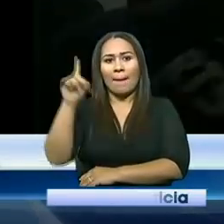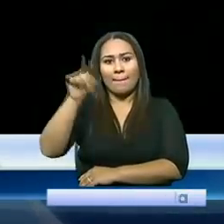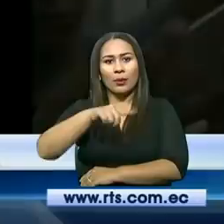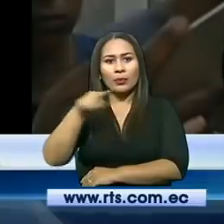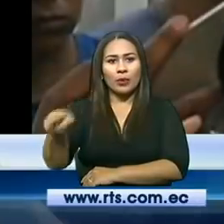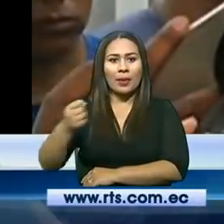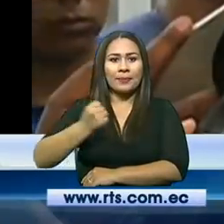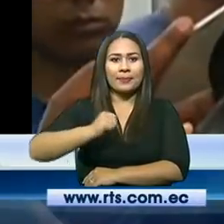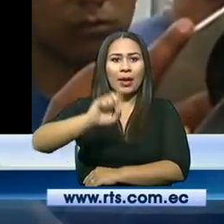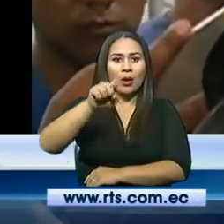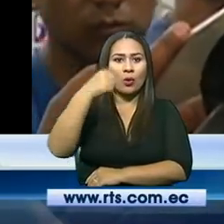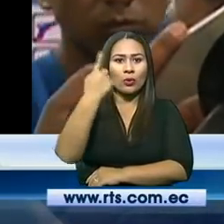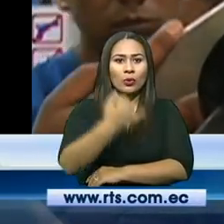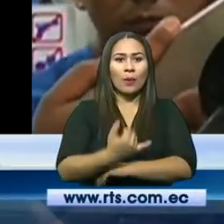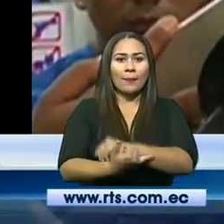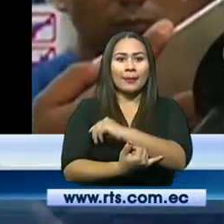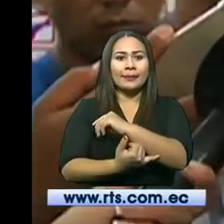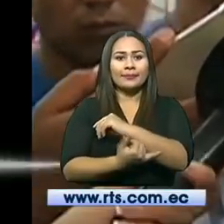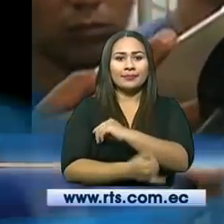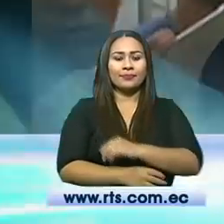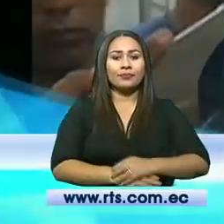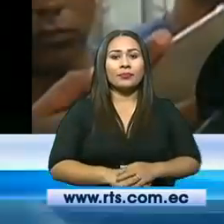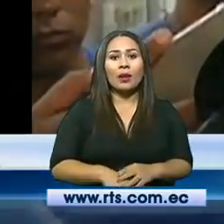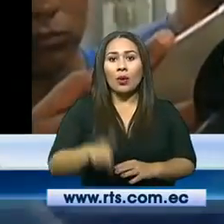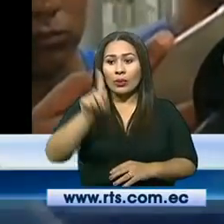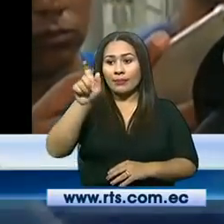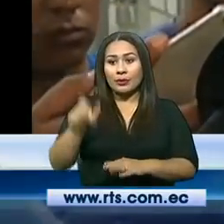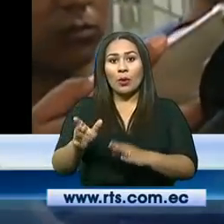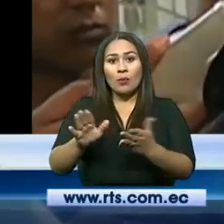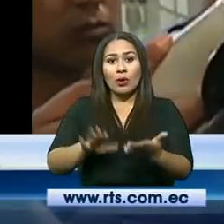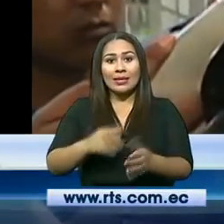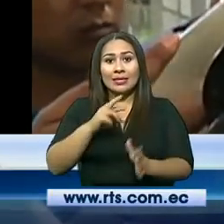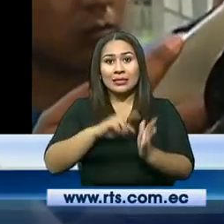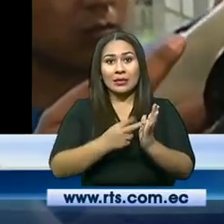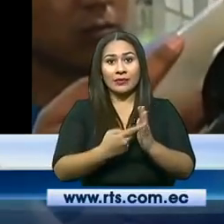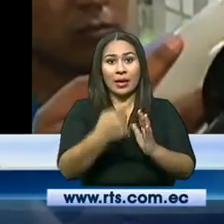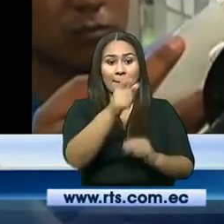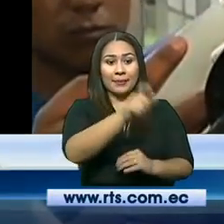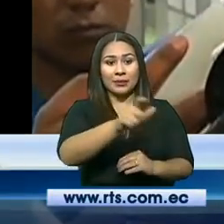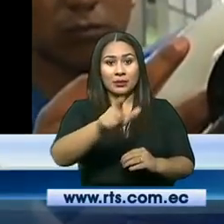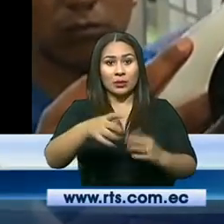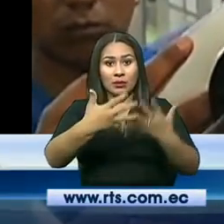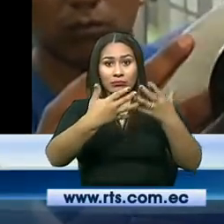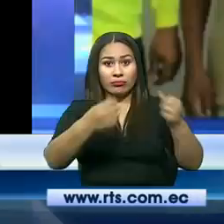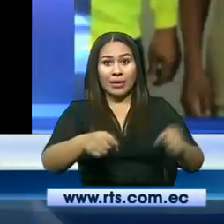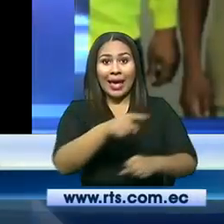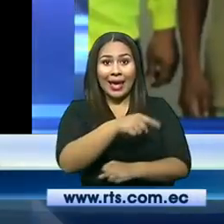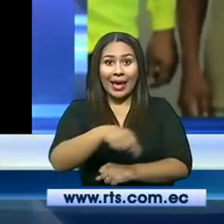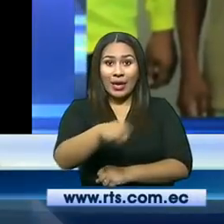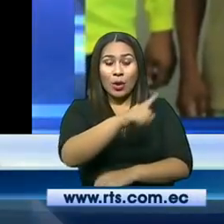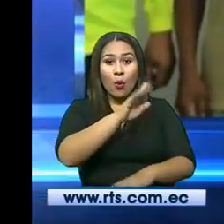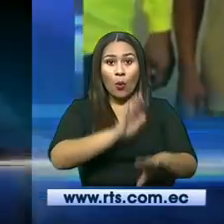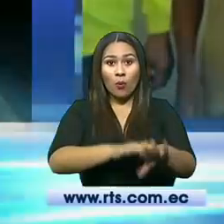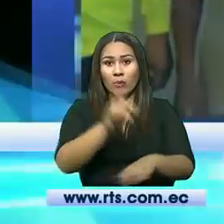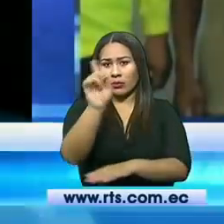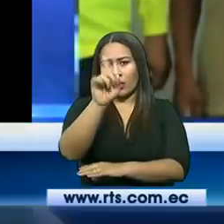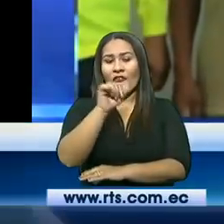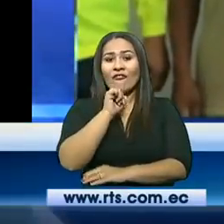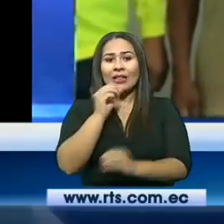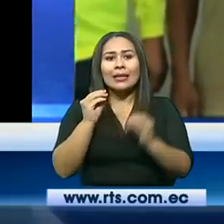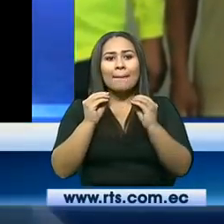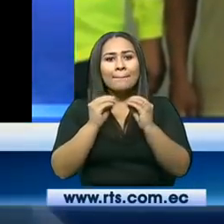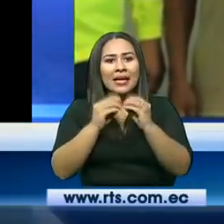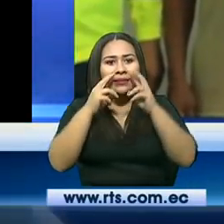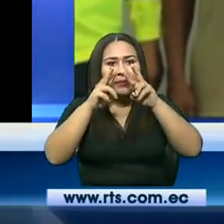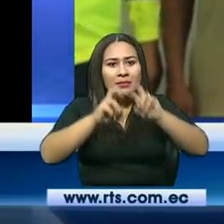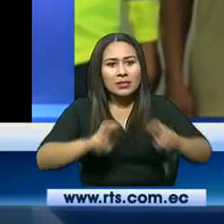país. El hecho de que exista un occiso no significa que las personas que han detenido son los responsables del hecho. No fundamentó bien su pedido y